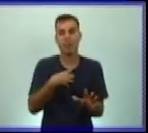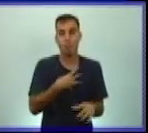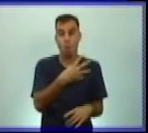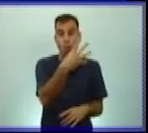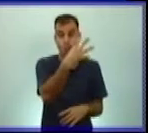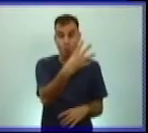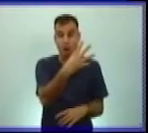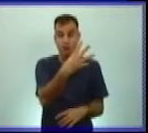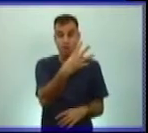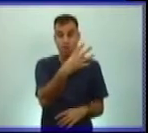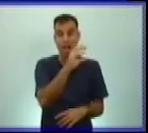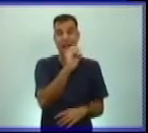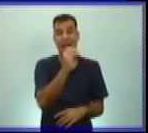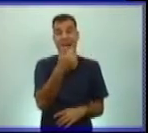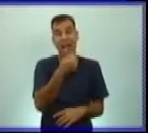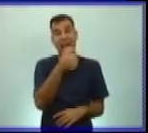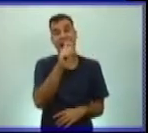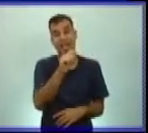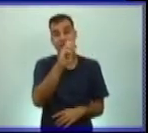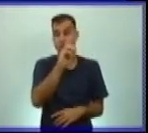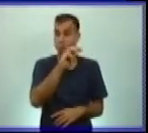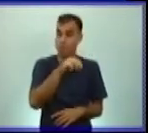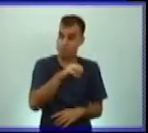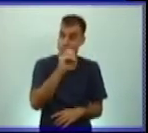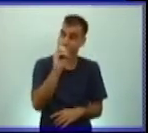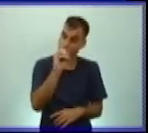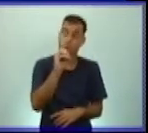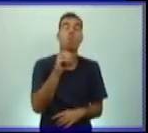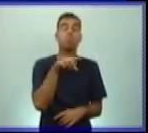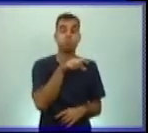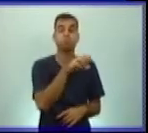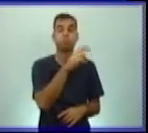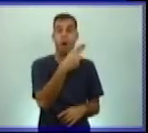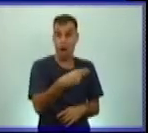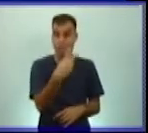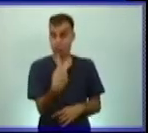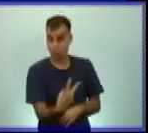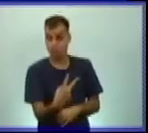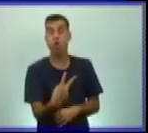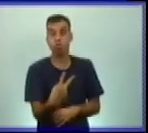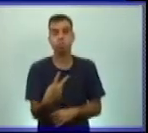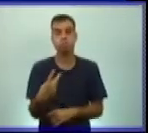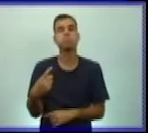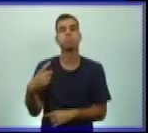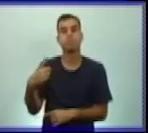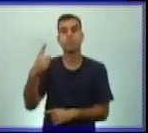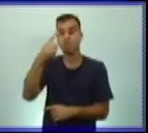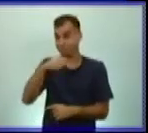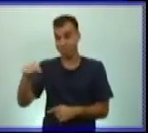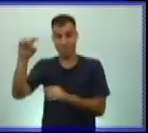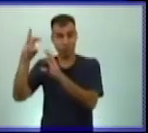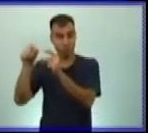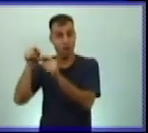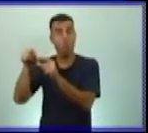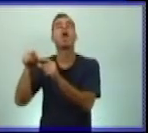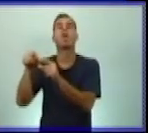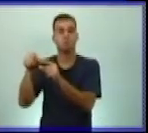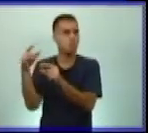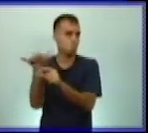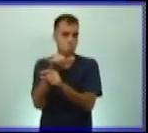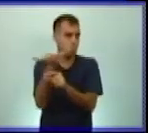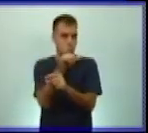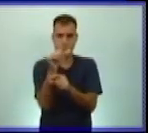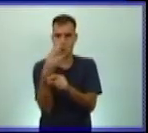elemento químico hidrógeno y en los productos también tenemos 4 átomos de hidrógeno y la cantidad de átomos